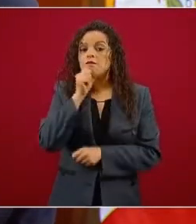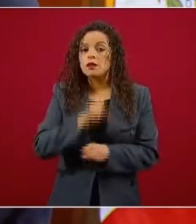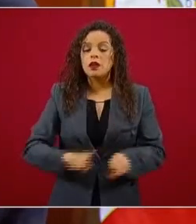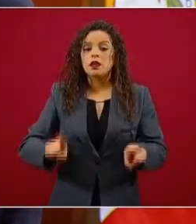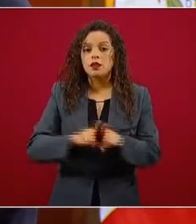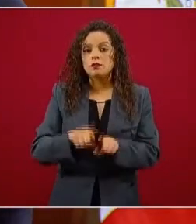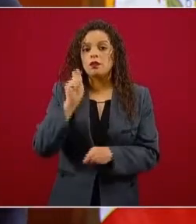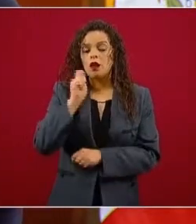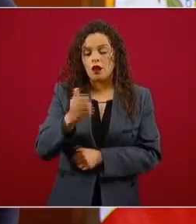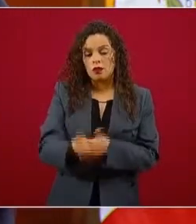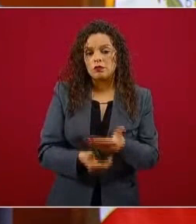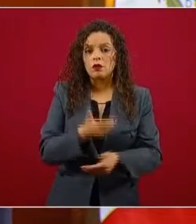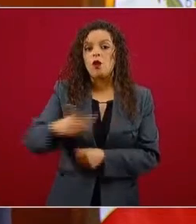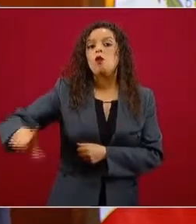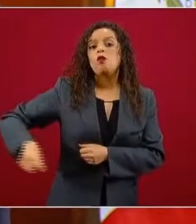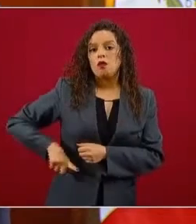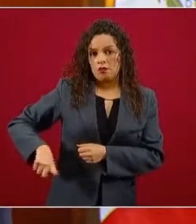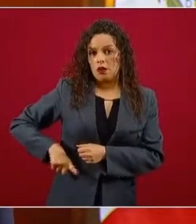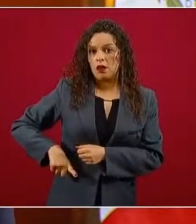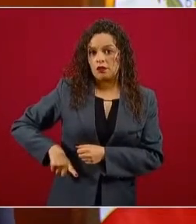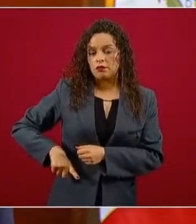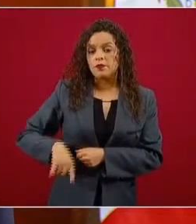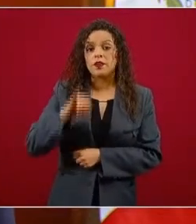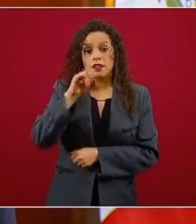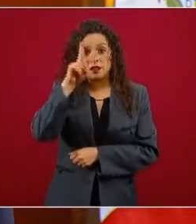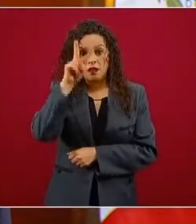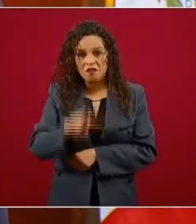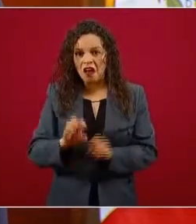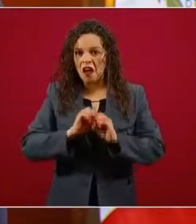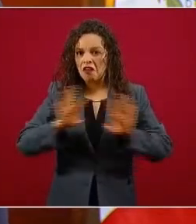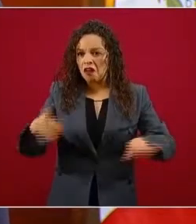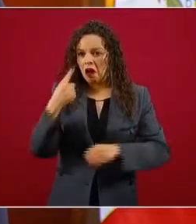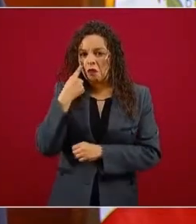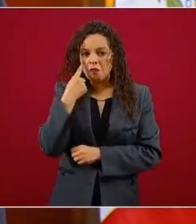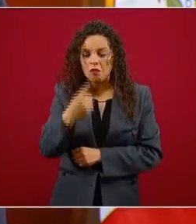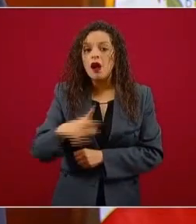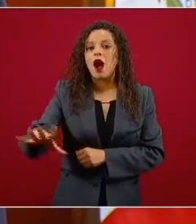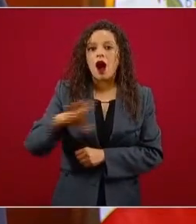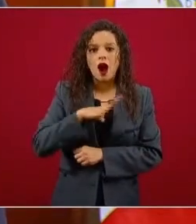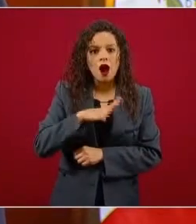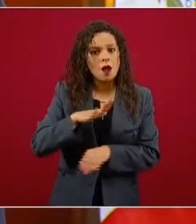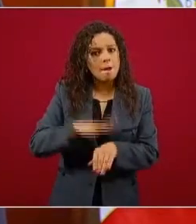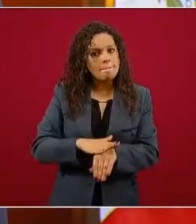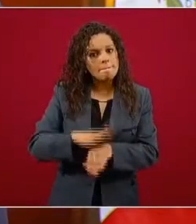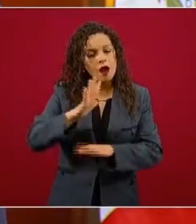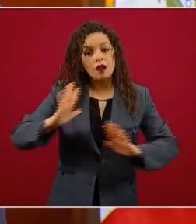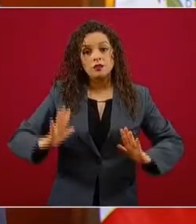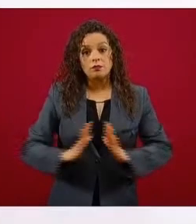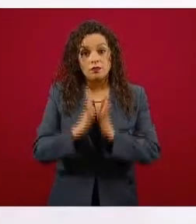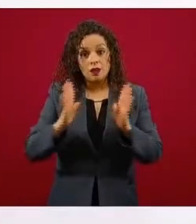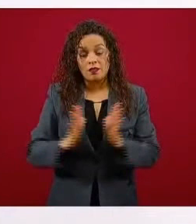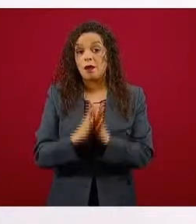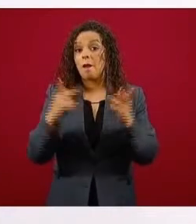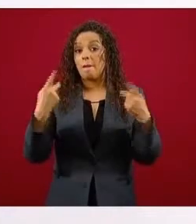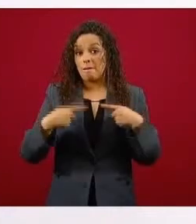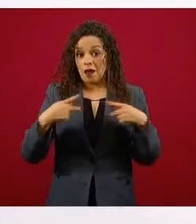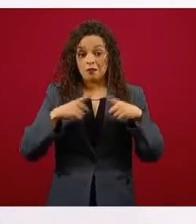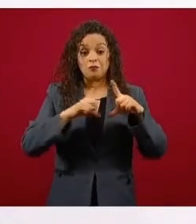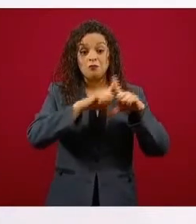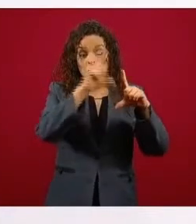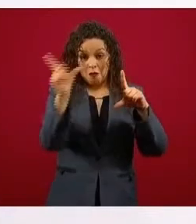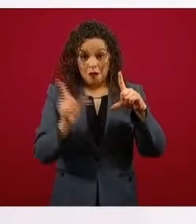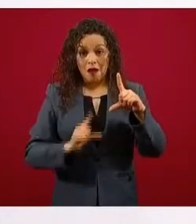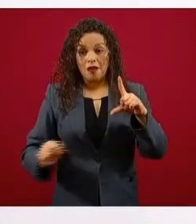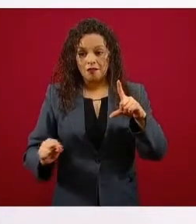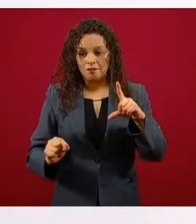es evidente que existe una mayor participación ciudadana,